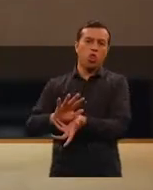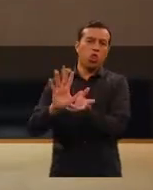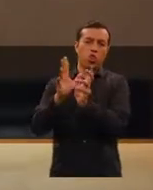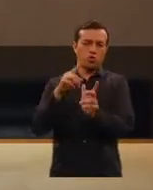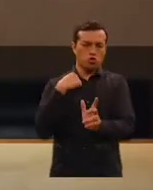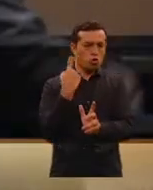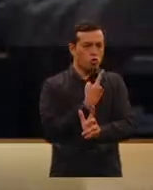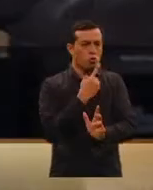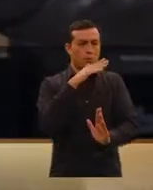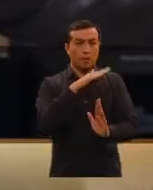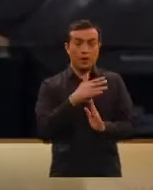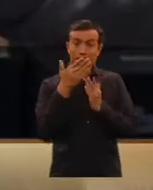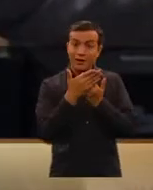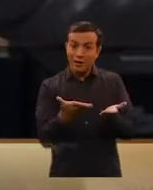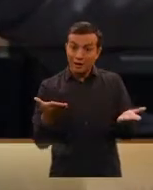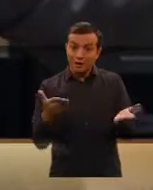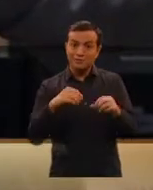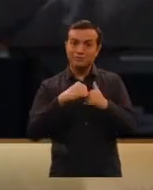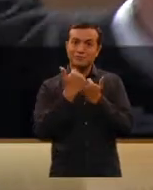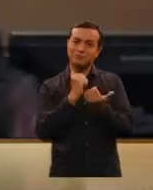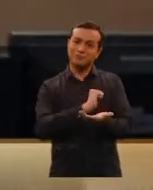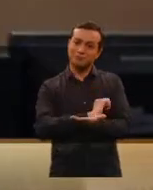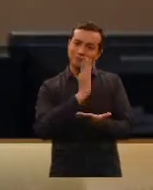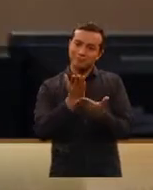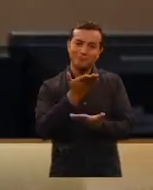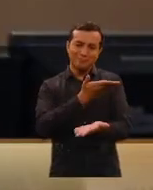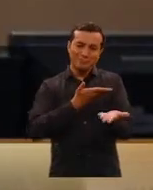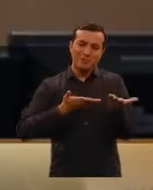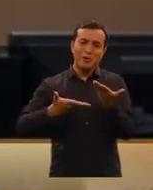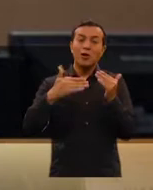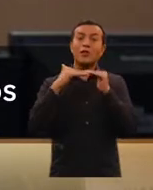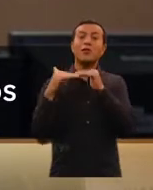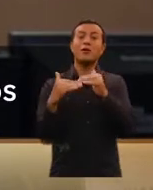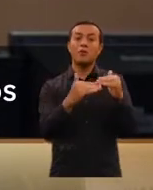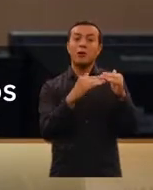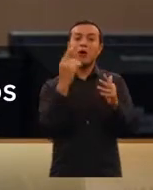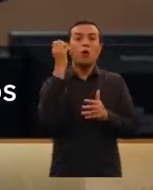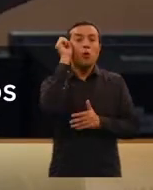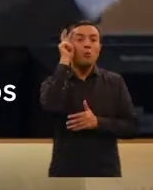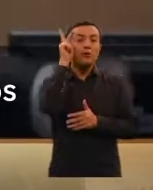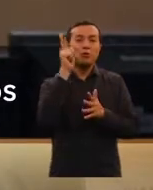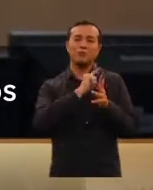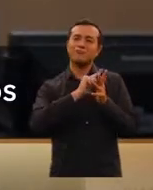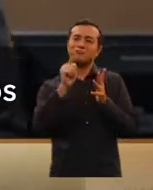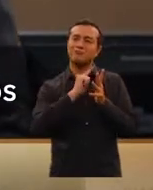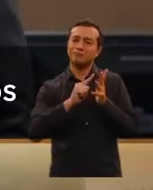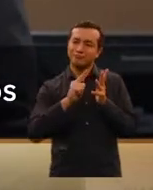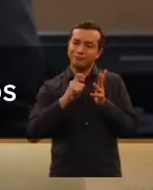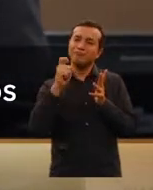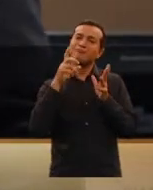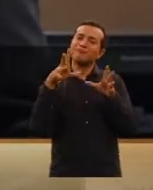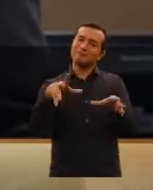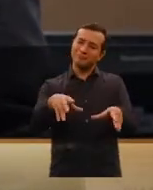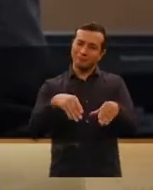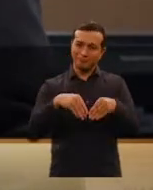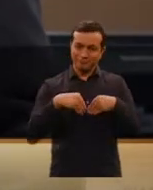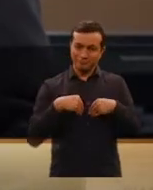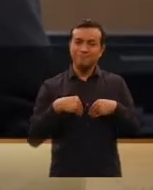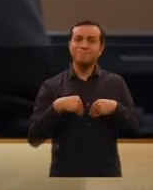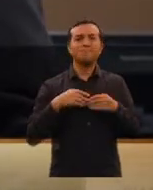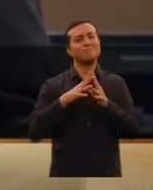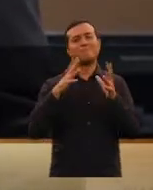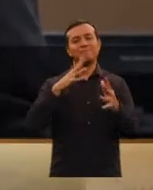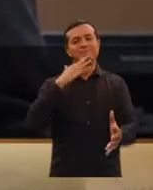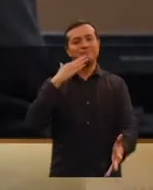el caos. Este es el Parlamento, un Parlamento democrático, un Parlamento con diversidad de criterios. Hay que